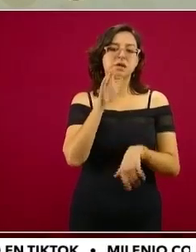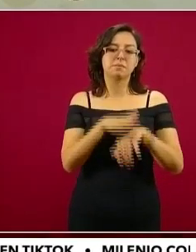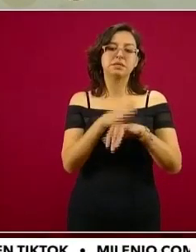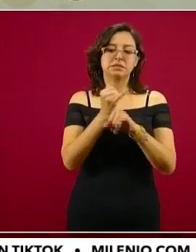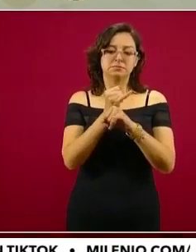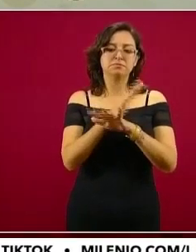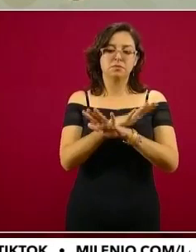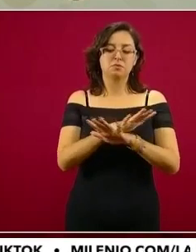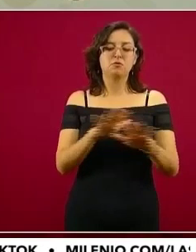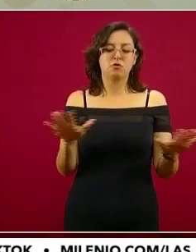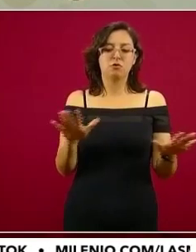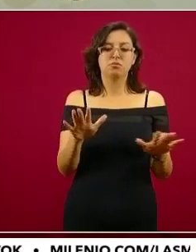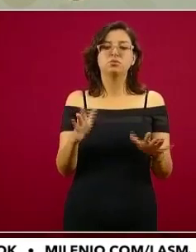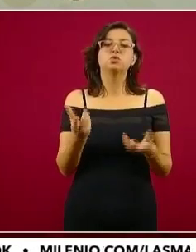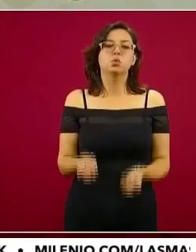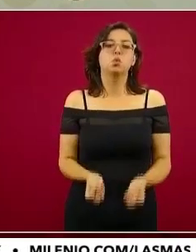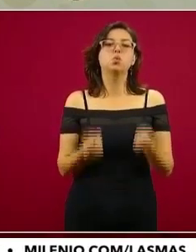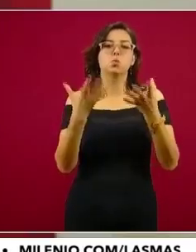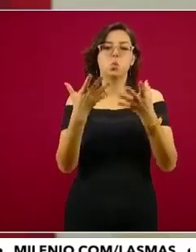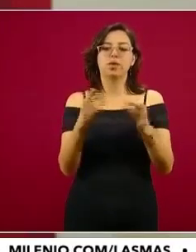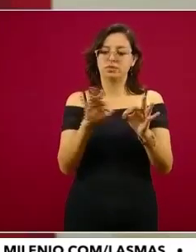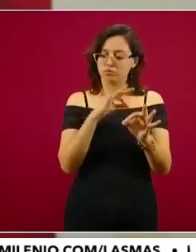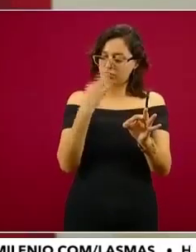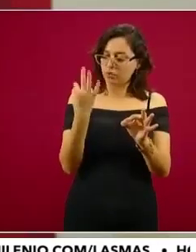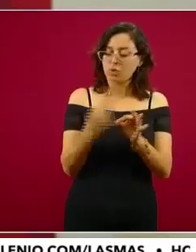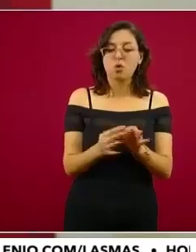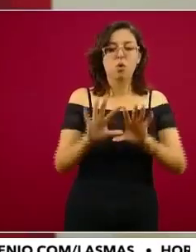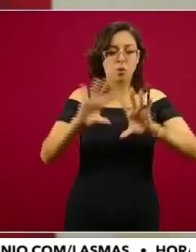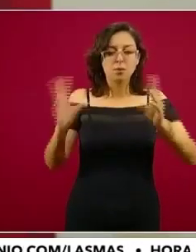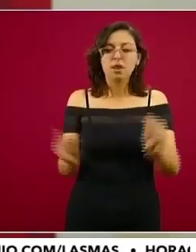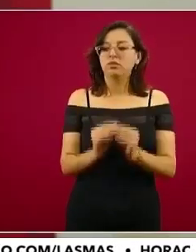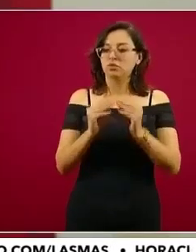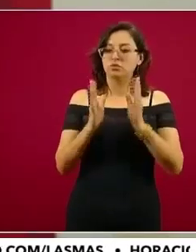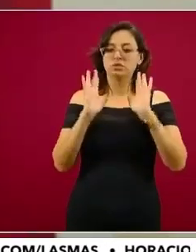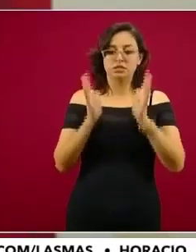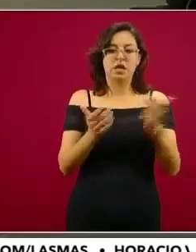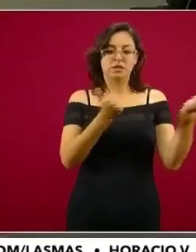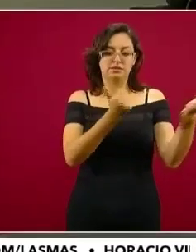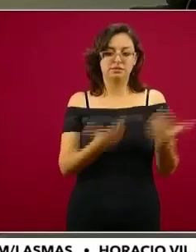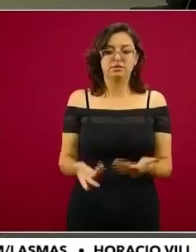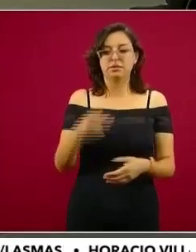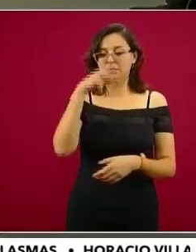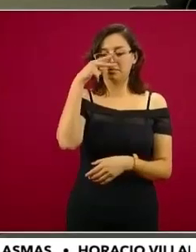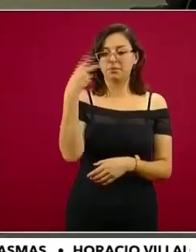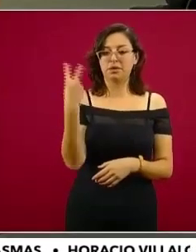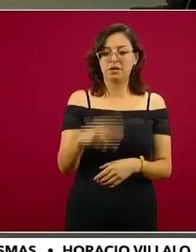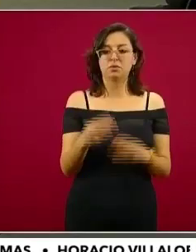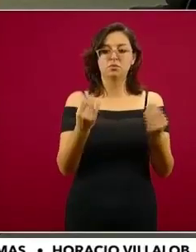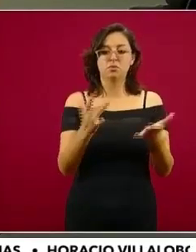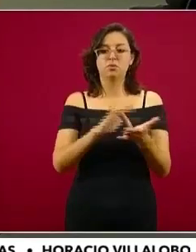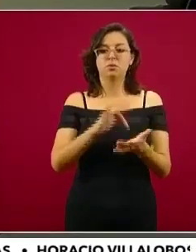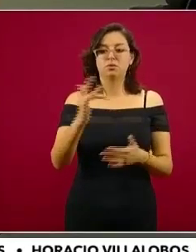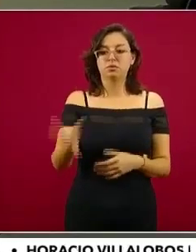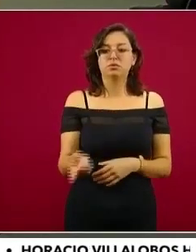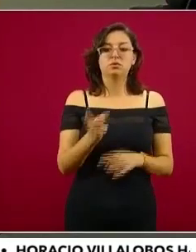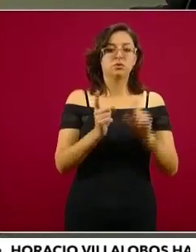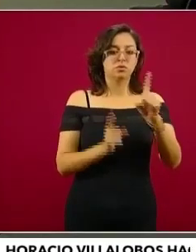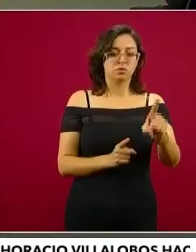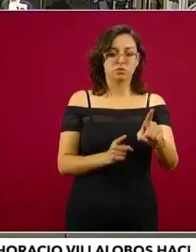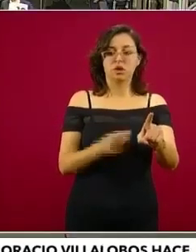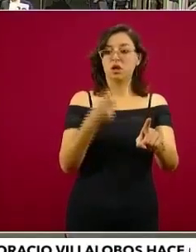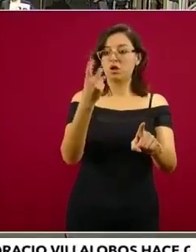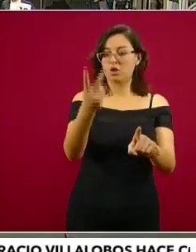el maestro Juan Ferrer de cuál es el número exacto que en este momento ya han sido transferidos a México. Muchas gracias. Está usted, luego los